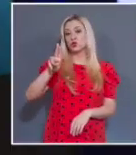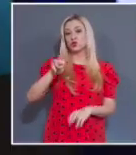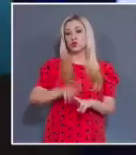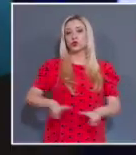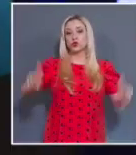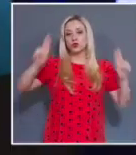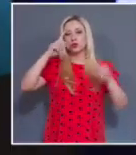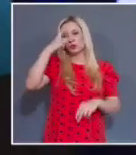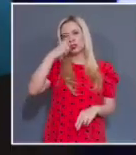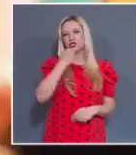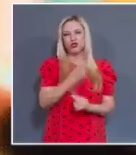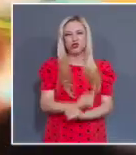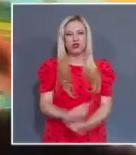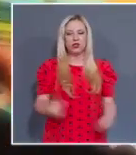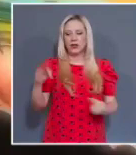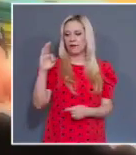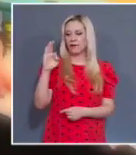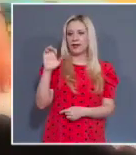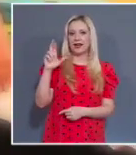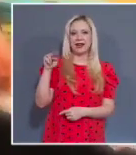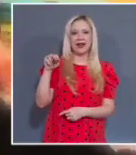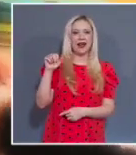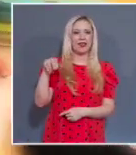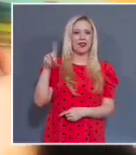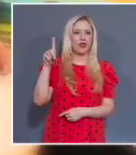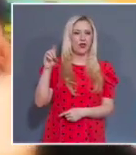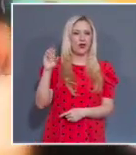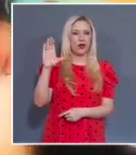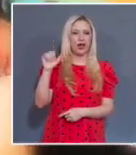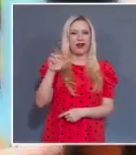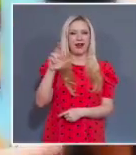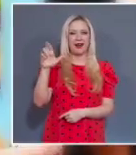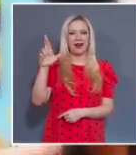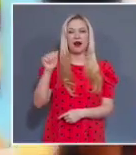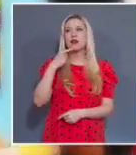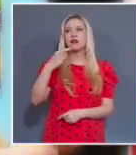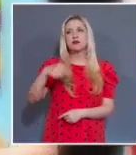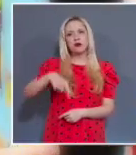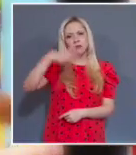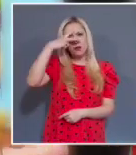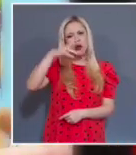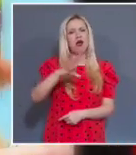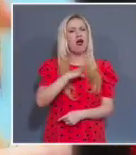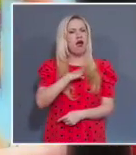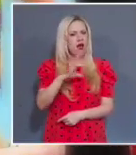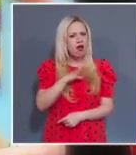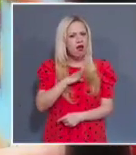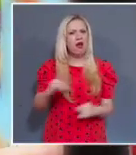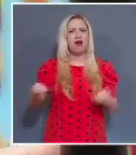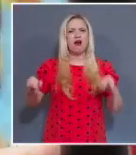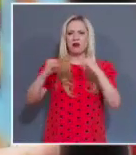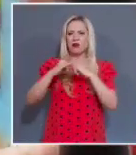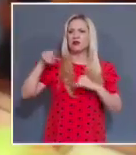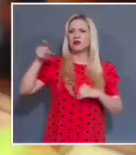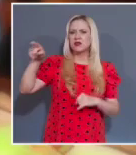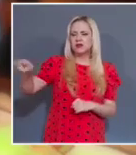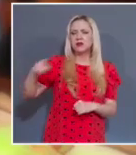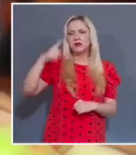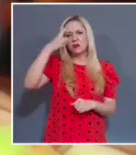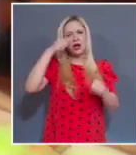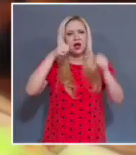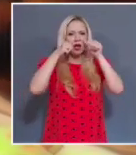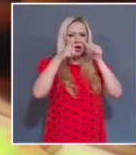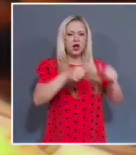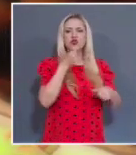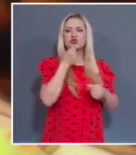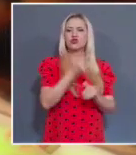México, Fernando Carrera, aseguró que el país cuenta con los recursos y las instituciones para mejorar las condiciones de vida de la niñez, por